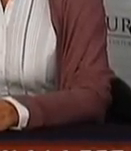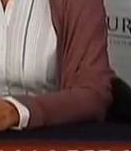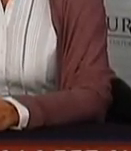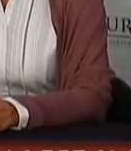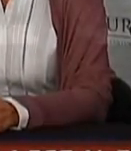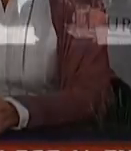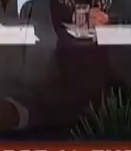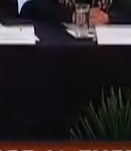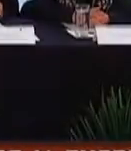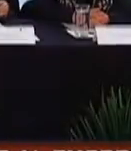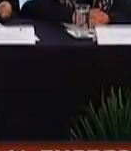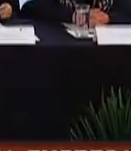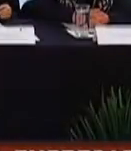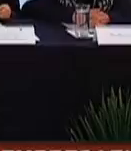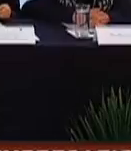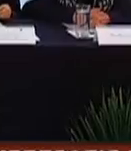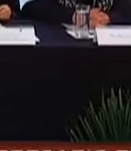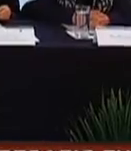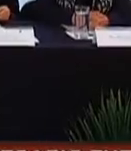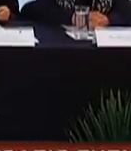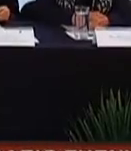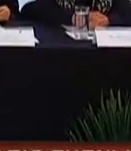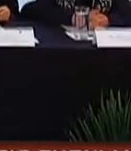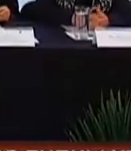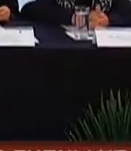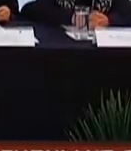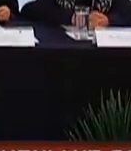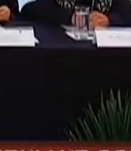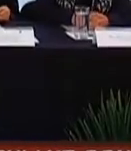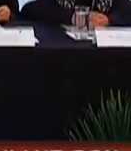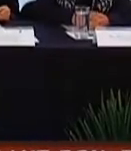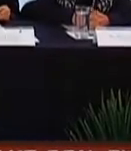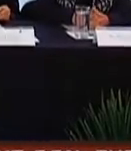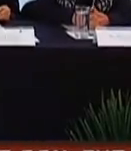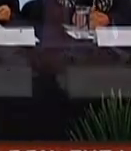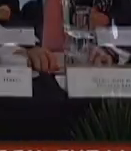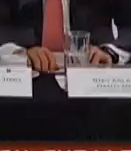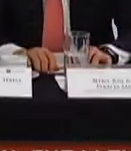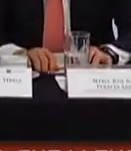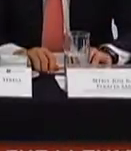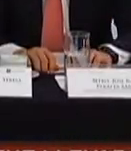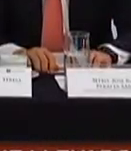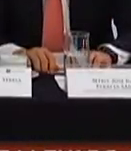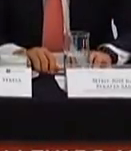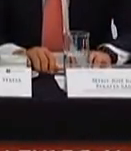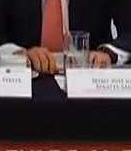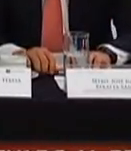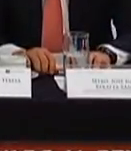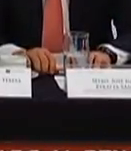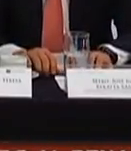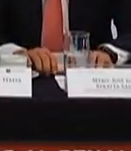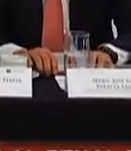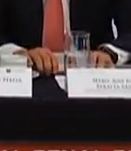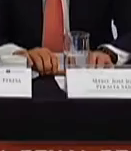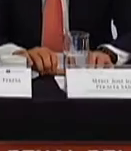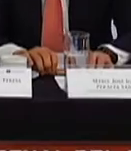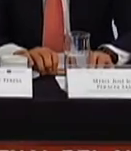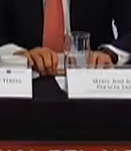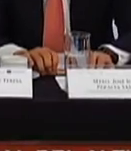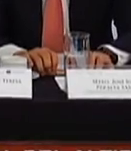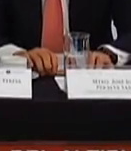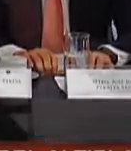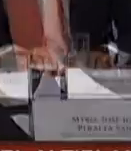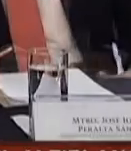habrá 2.020 sesiones de talleres de lectura y 292 actos de narración, así como 300 presentaciones de libros